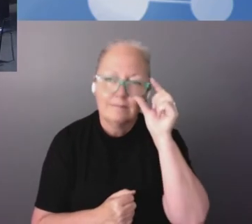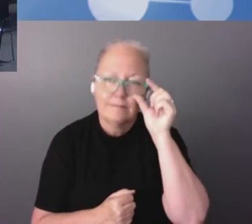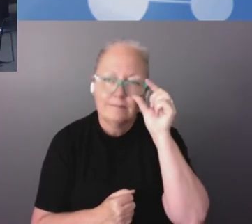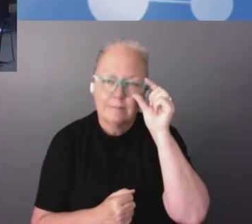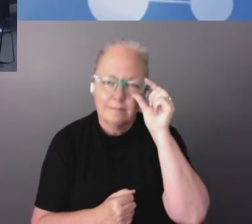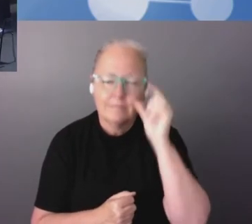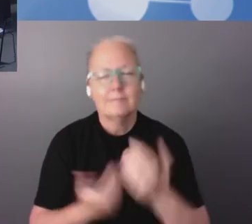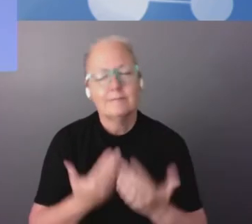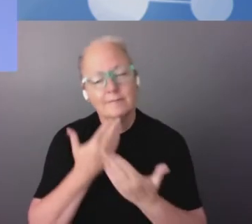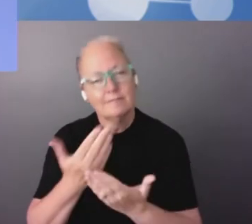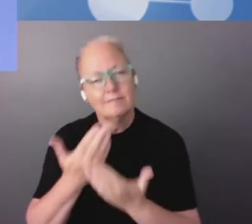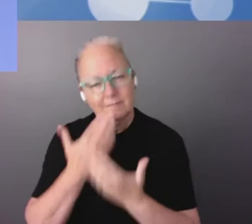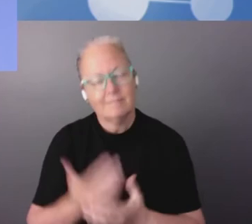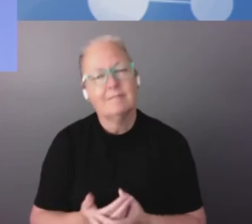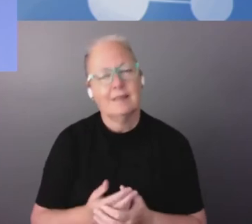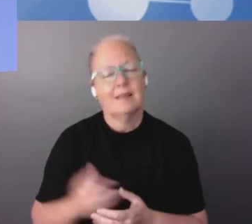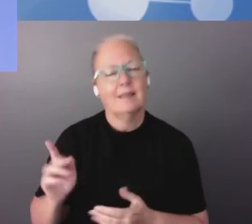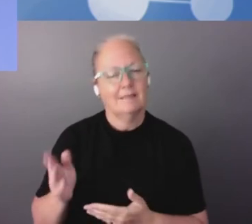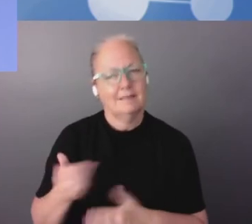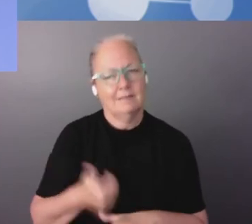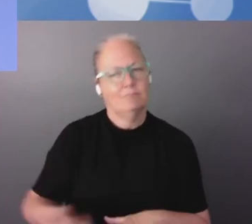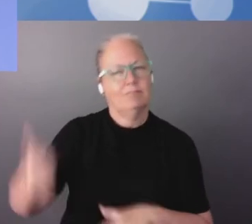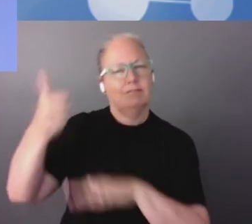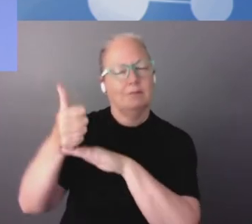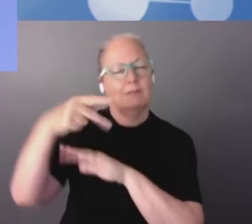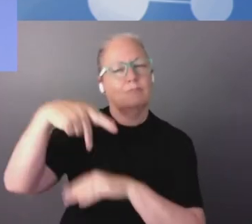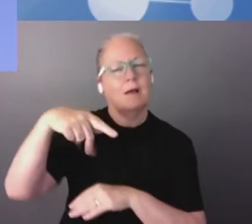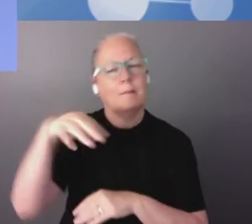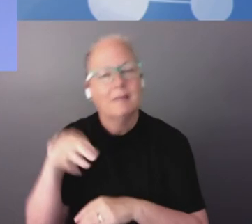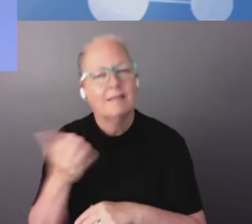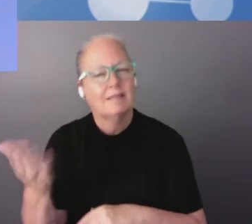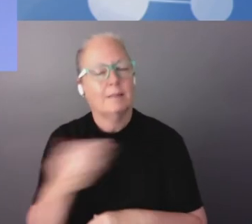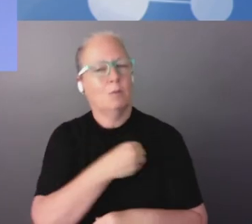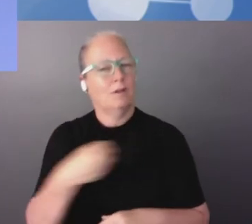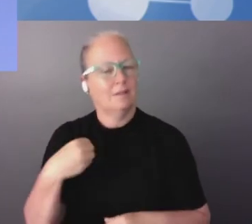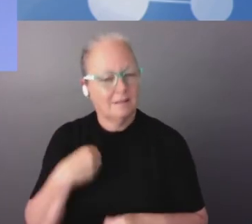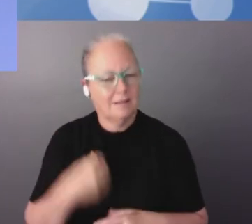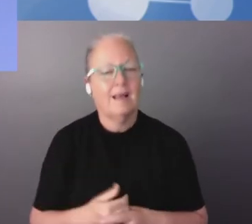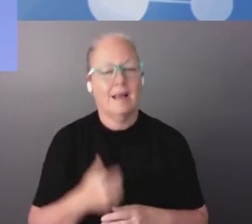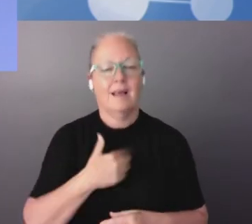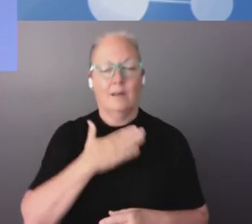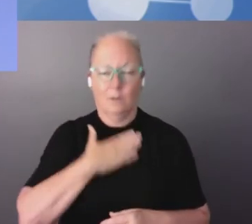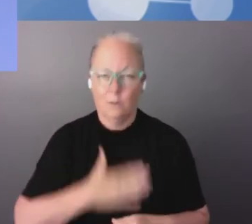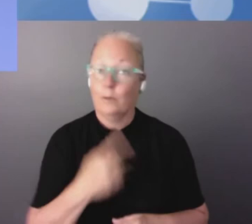Muchísimas gracias. Ha sido el primer ministro de la República de Polonia, Mateusz Morawiecki. Gracias por